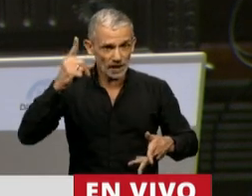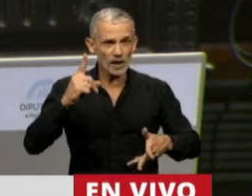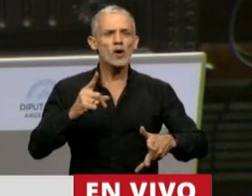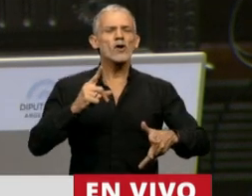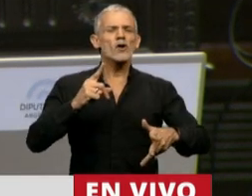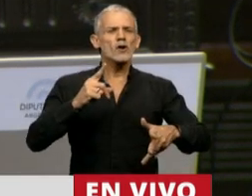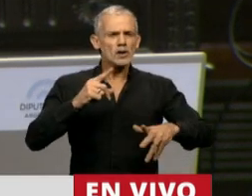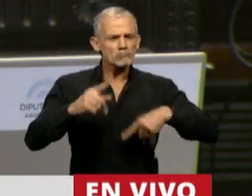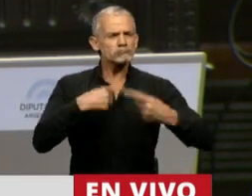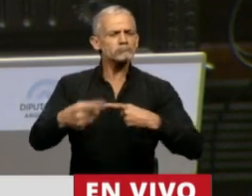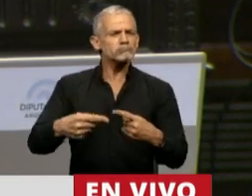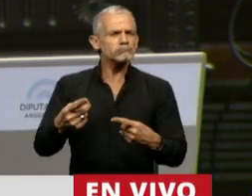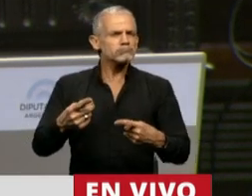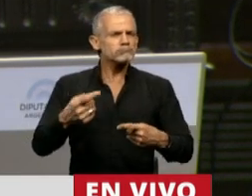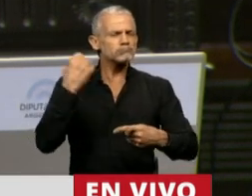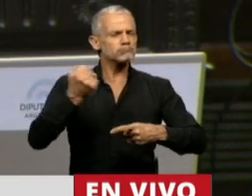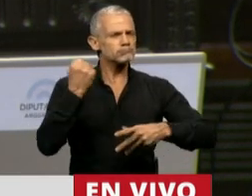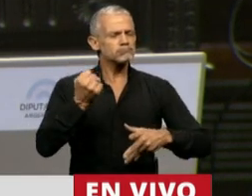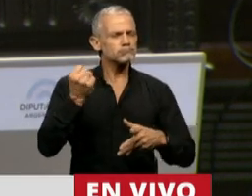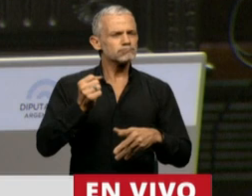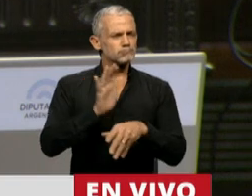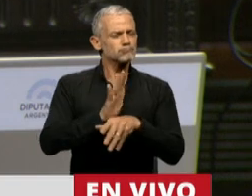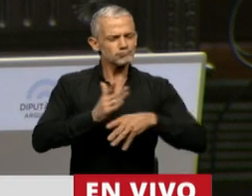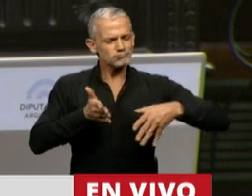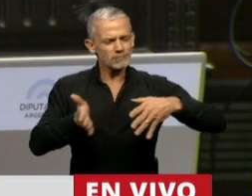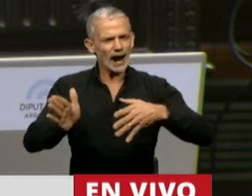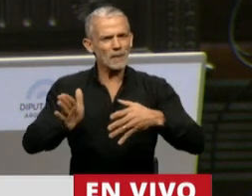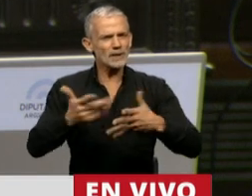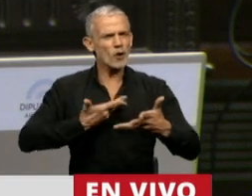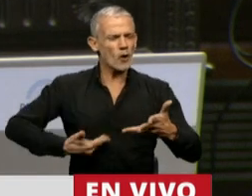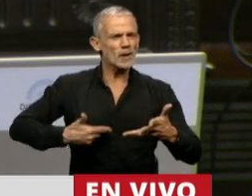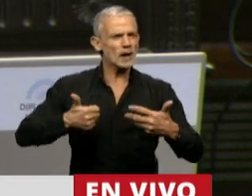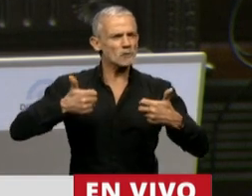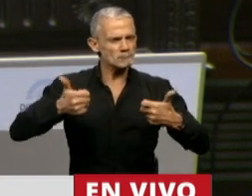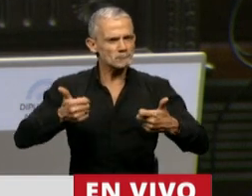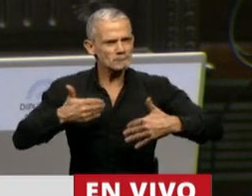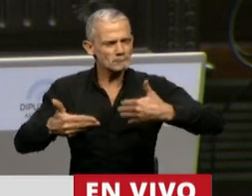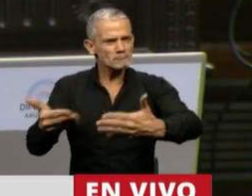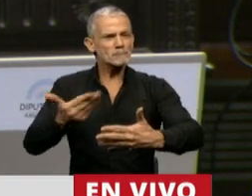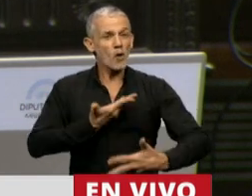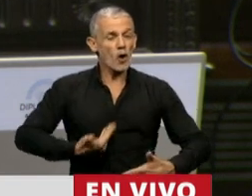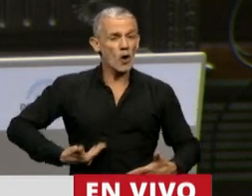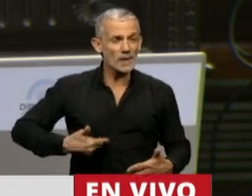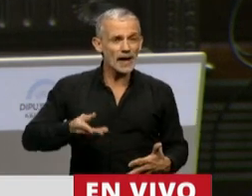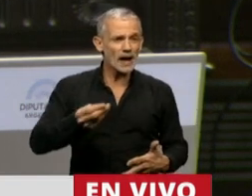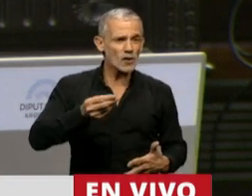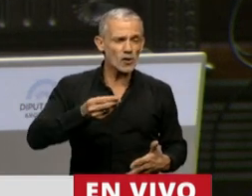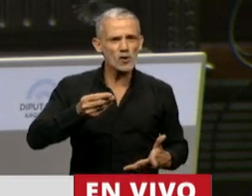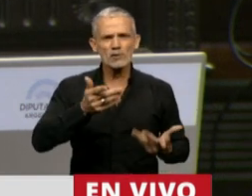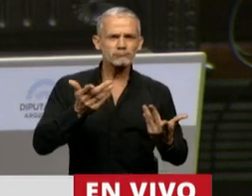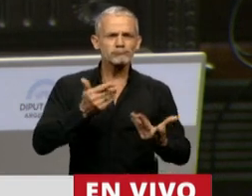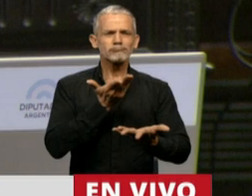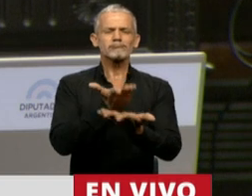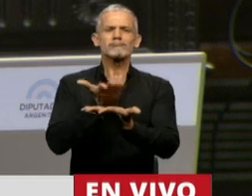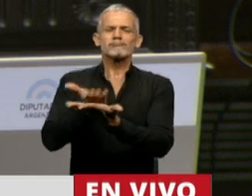seguimos marcando la tendencia de nuestro gobierno la tendencia de un gobierno que